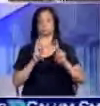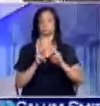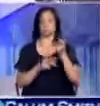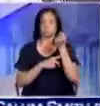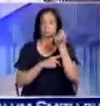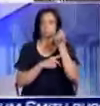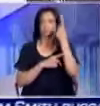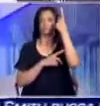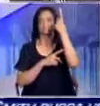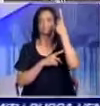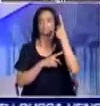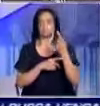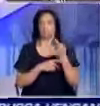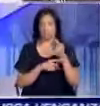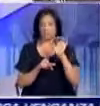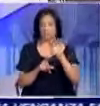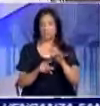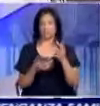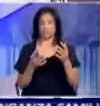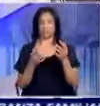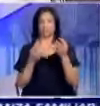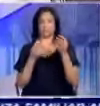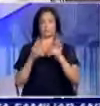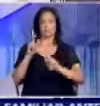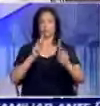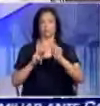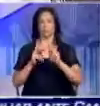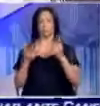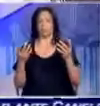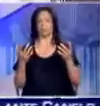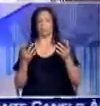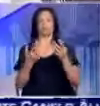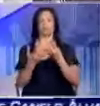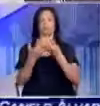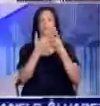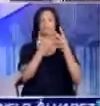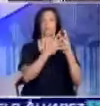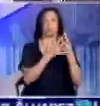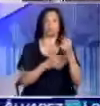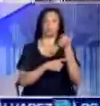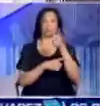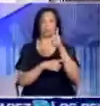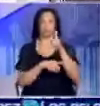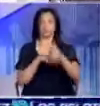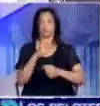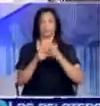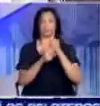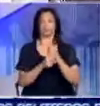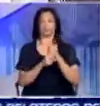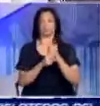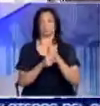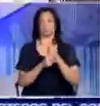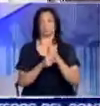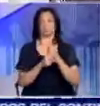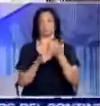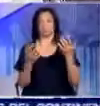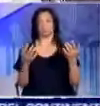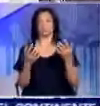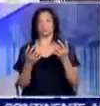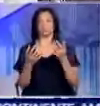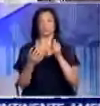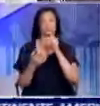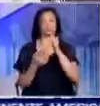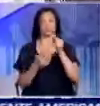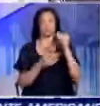de entender eso si hay gente que puede estar hasta preso por 10 años que casi ni